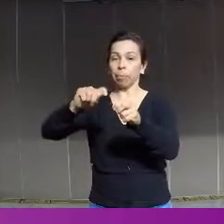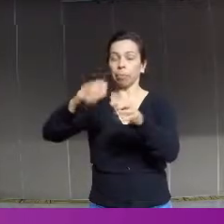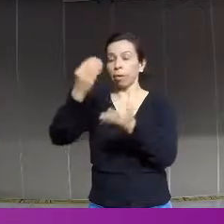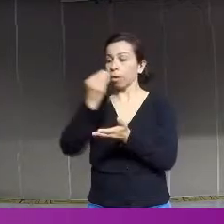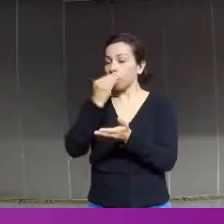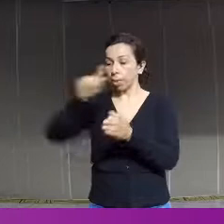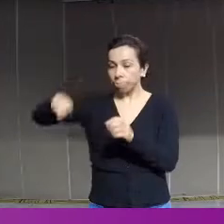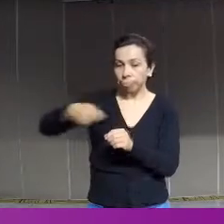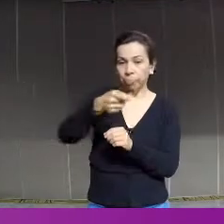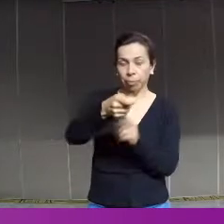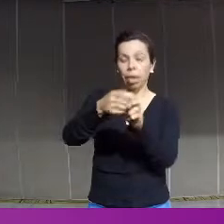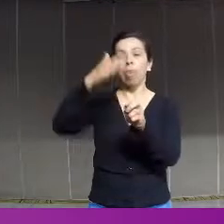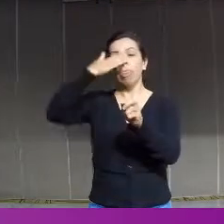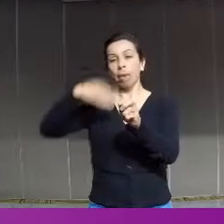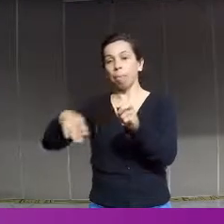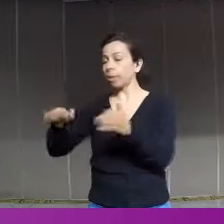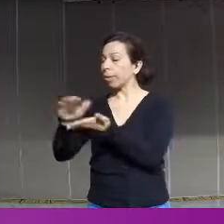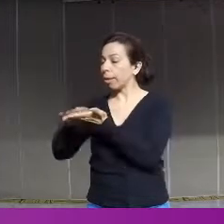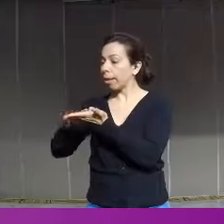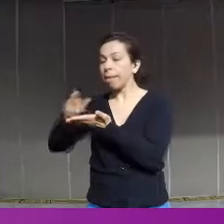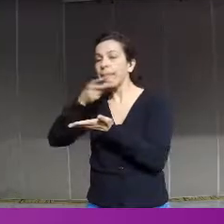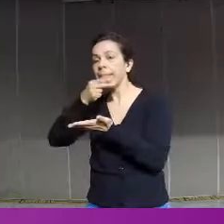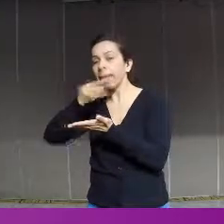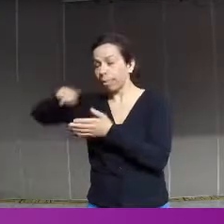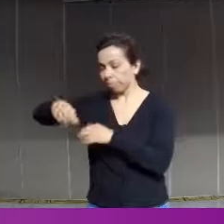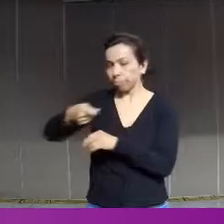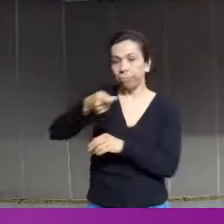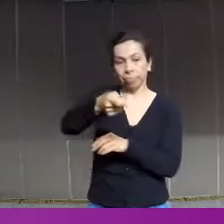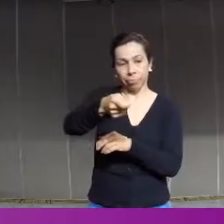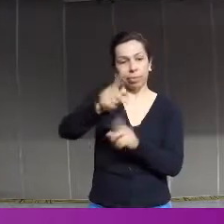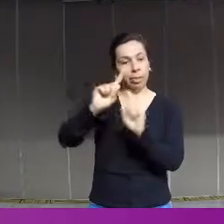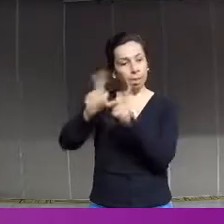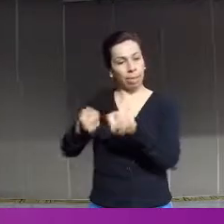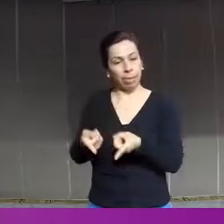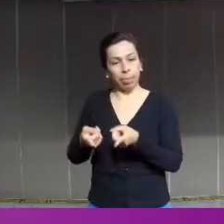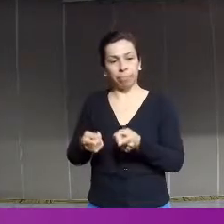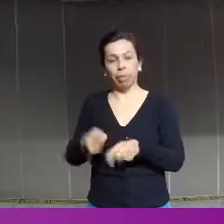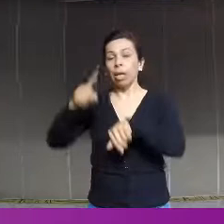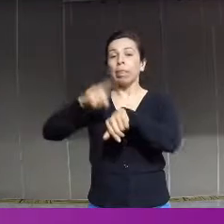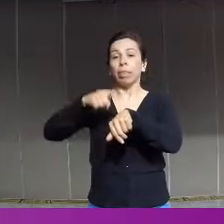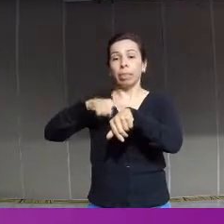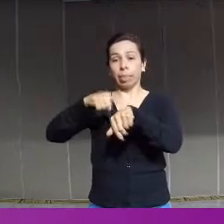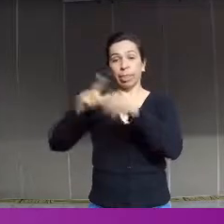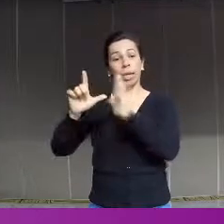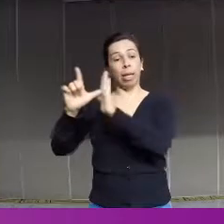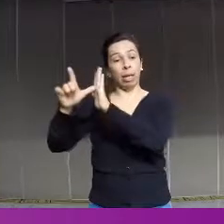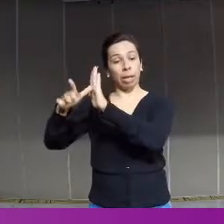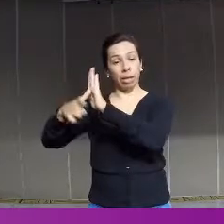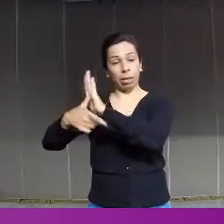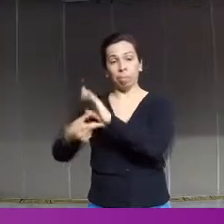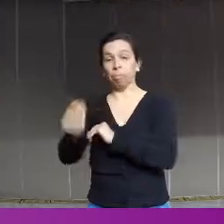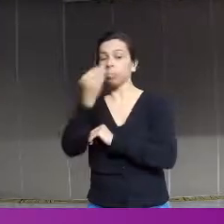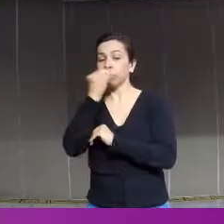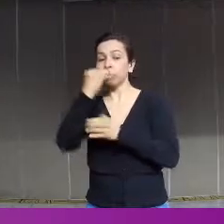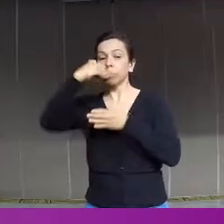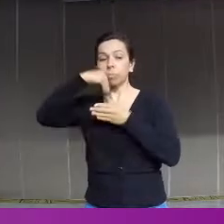Es importante que el paciente neurológico que tiene un enlentecimiento en la peristalsis esofágica